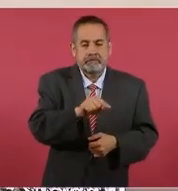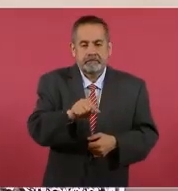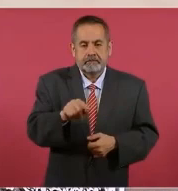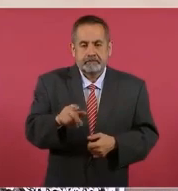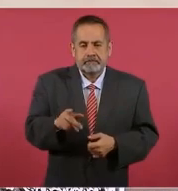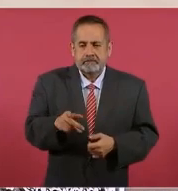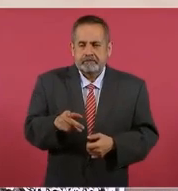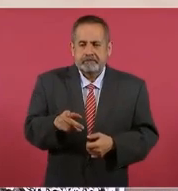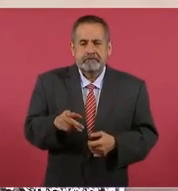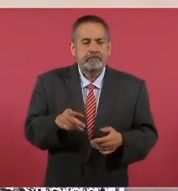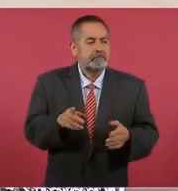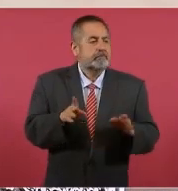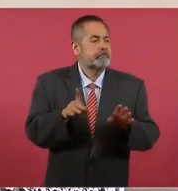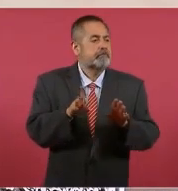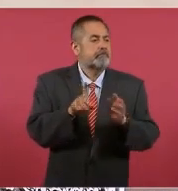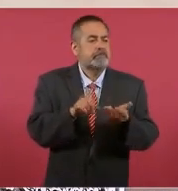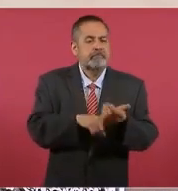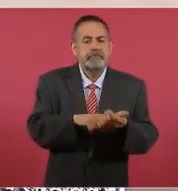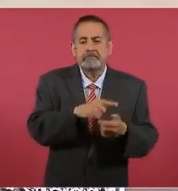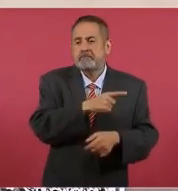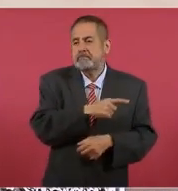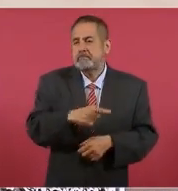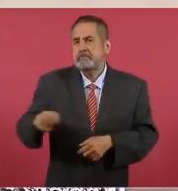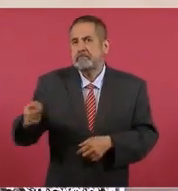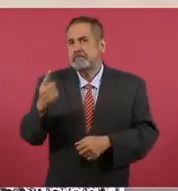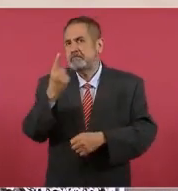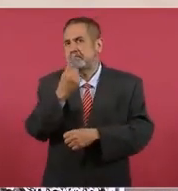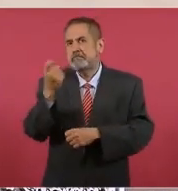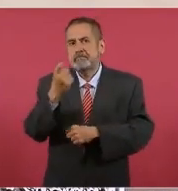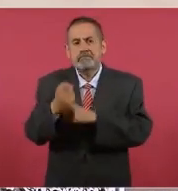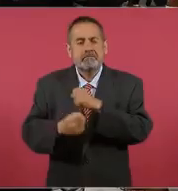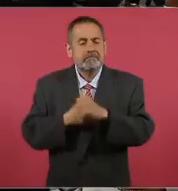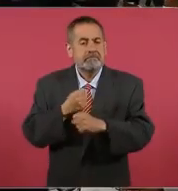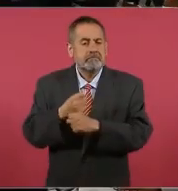se mantuvo un siglo más.